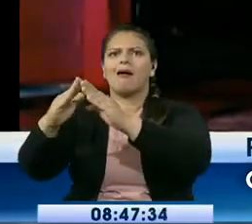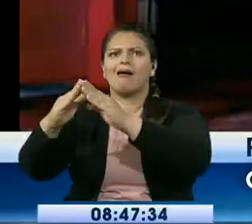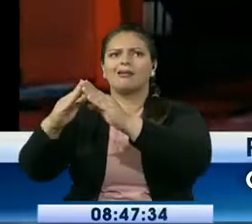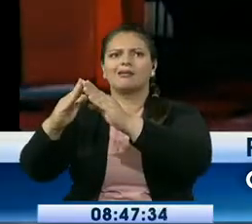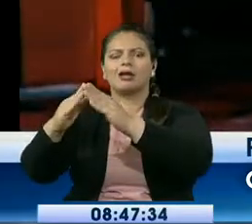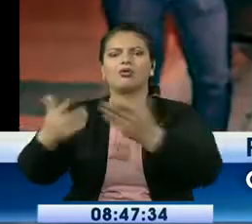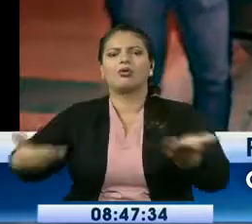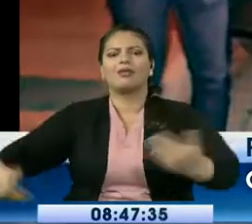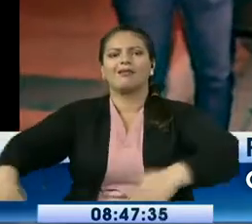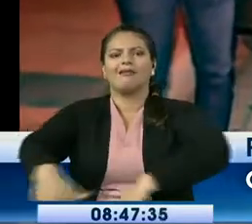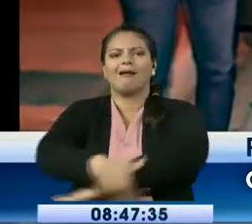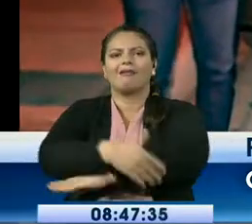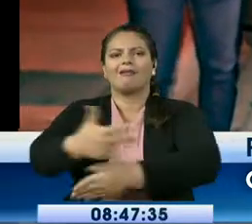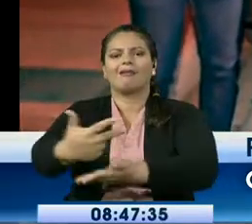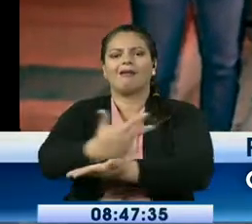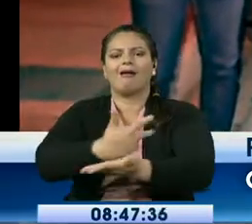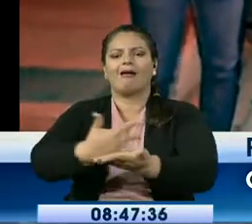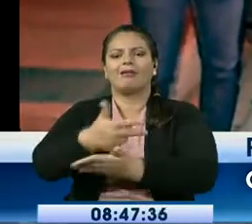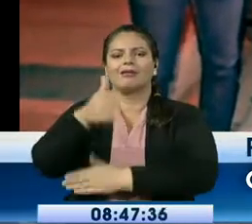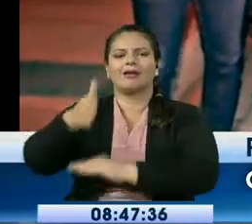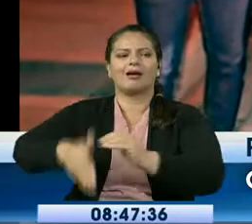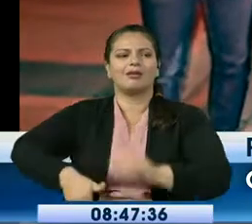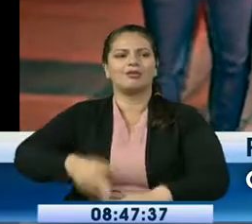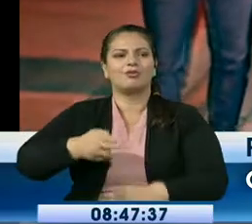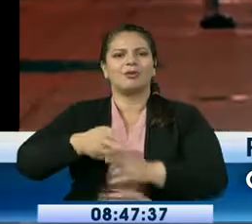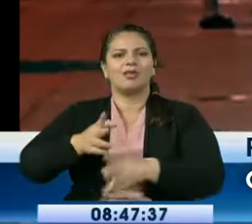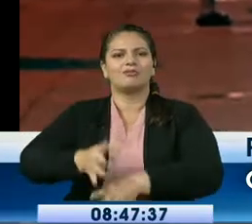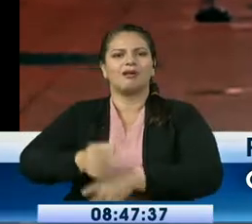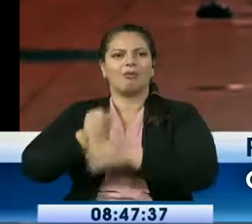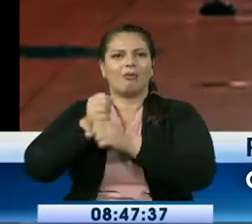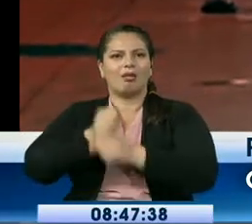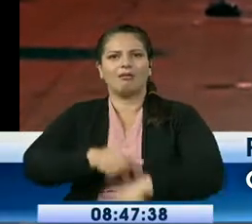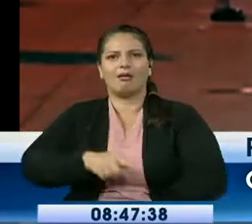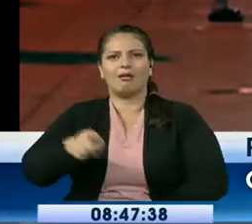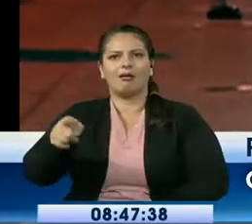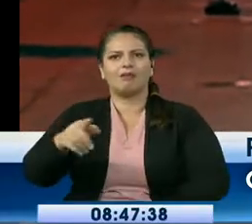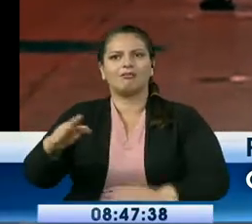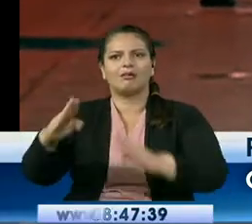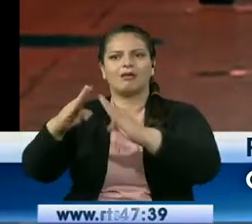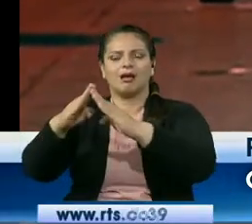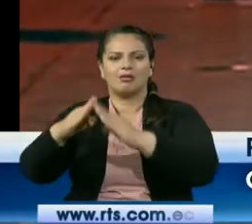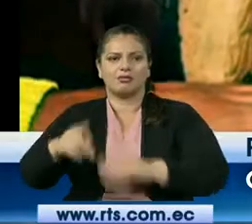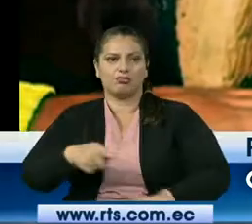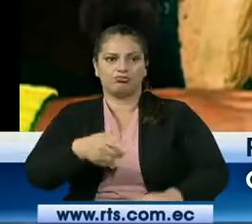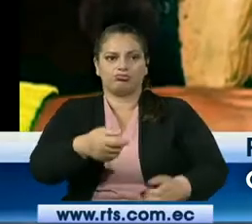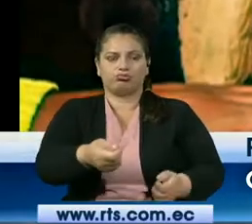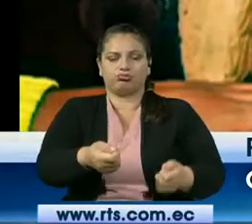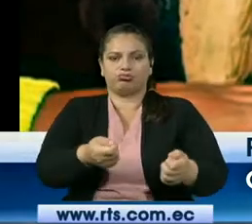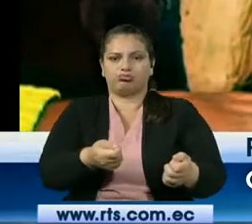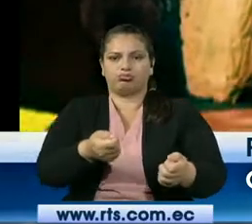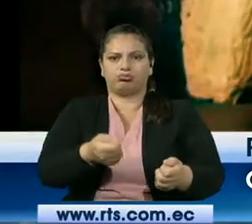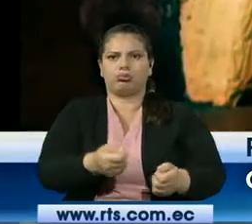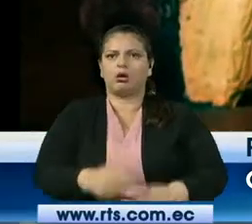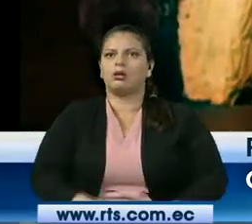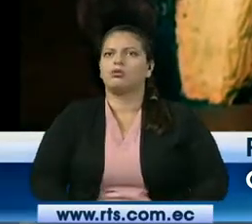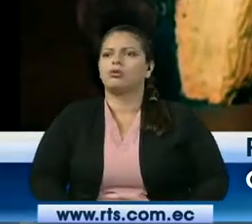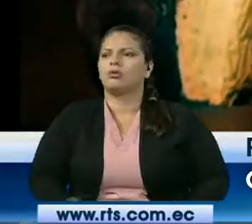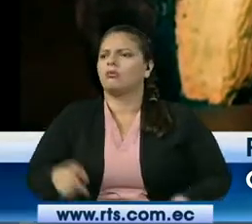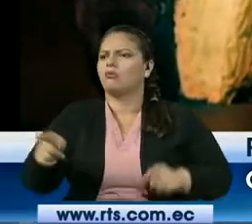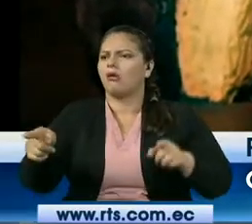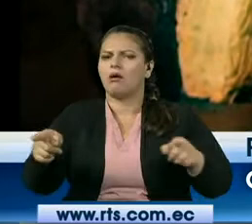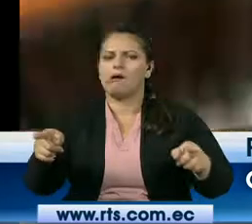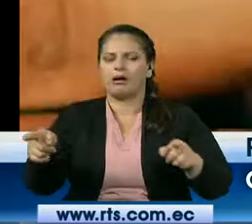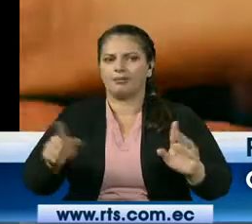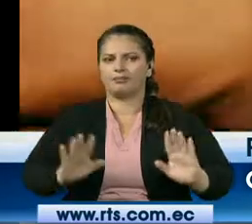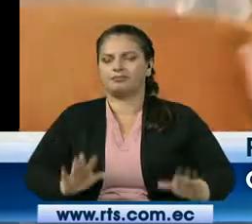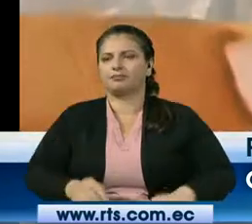Segura, la policía antinarcóticos detuvo un camión en el sector de Pascuales, también cargado con alcaloide, que estaba